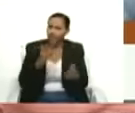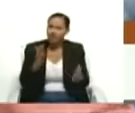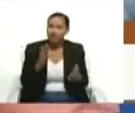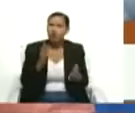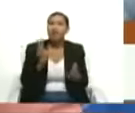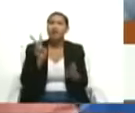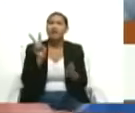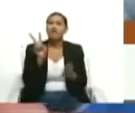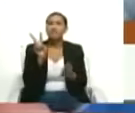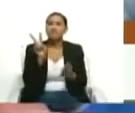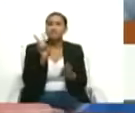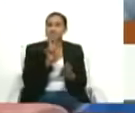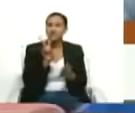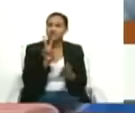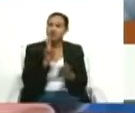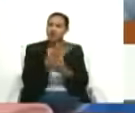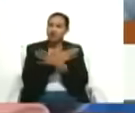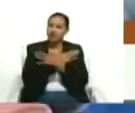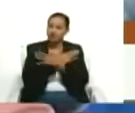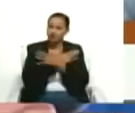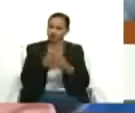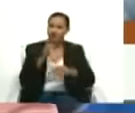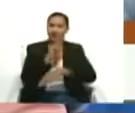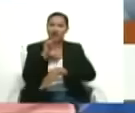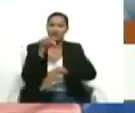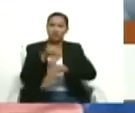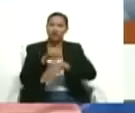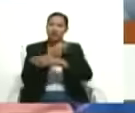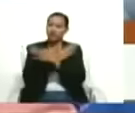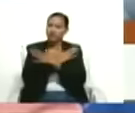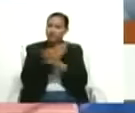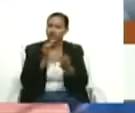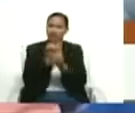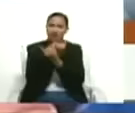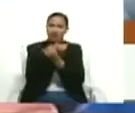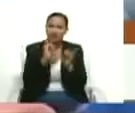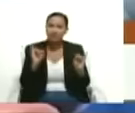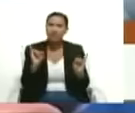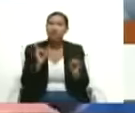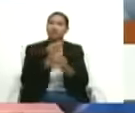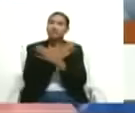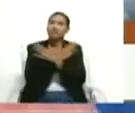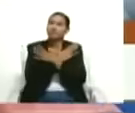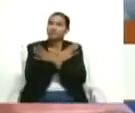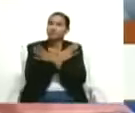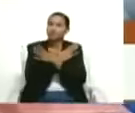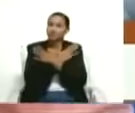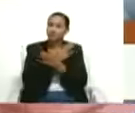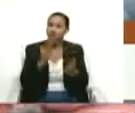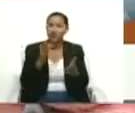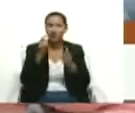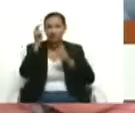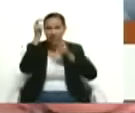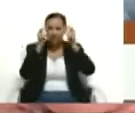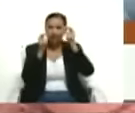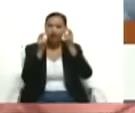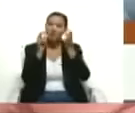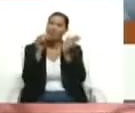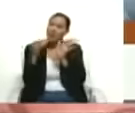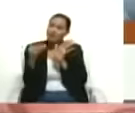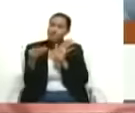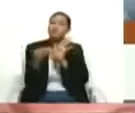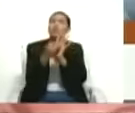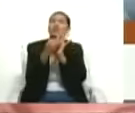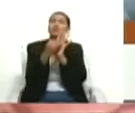la independencia nacional. Y por eso Chávez trajo a nuestras vidas nuestras raíces históricas, de manera firme, de manera